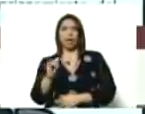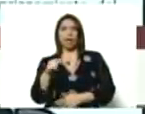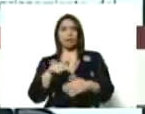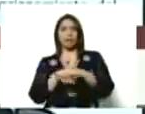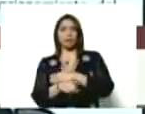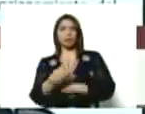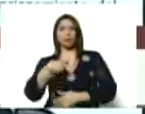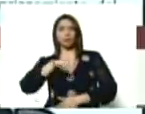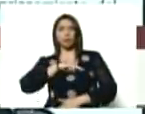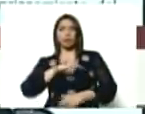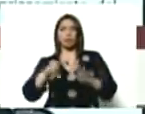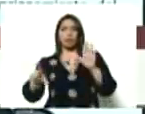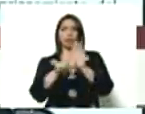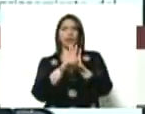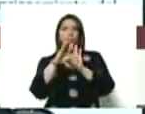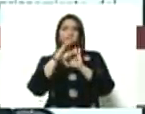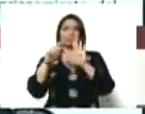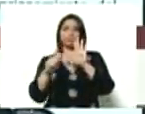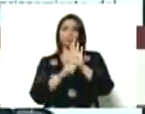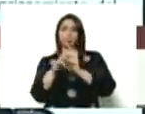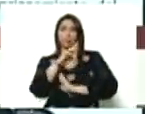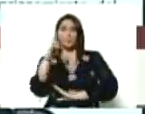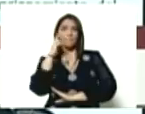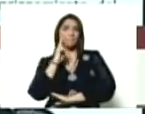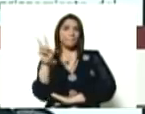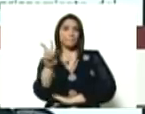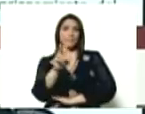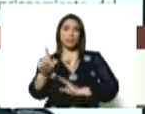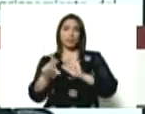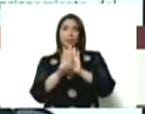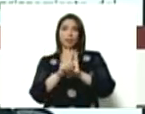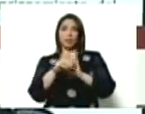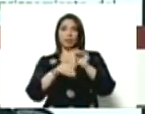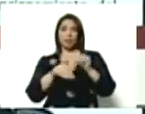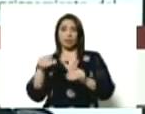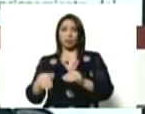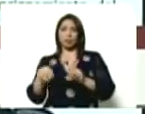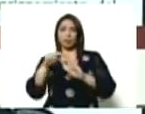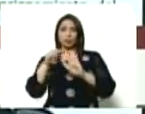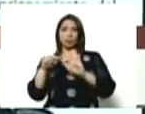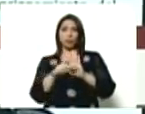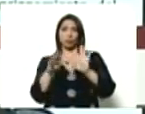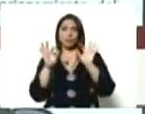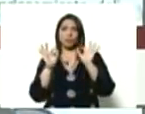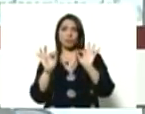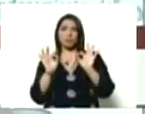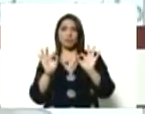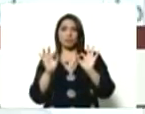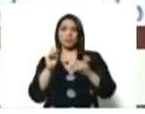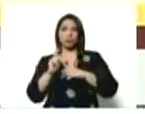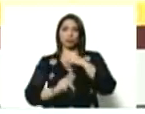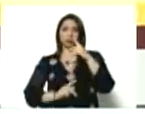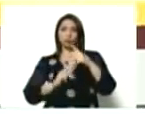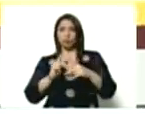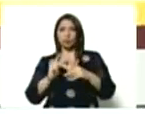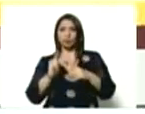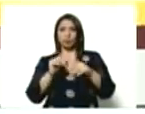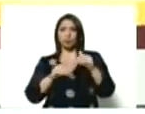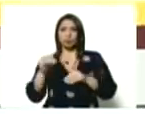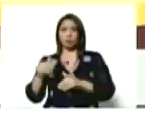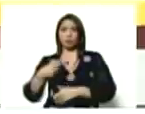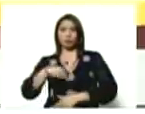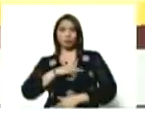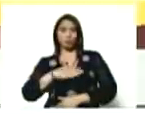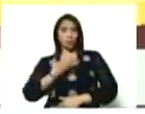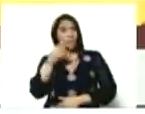República Bolivariana de Venezuela, ley electoral y la norma especial que va a regir este proceso electoral. Podemos ver entonces que